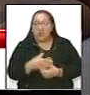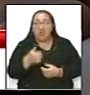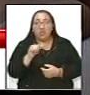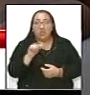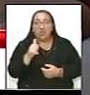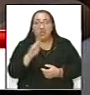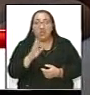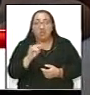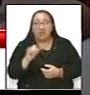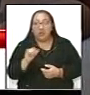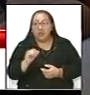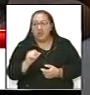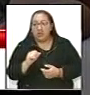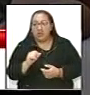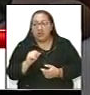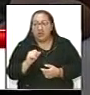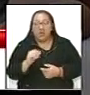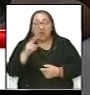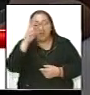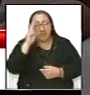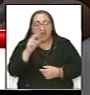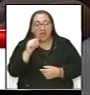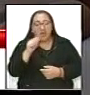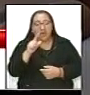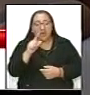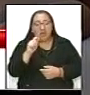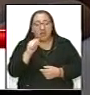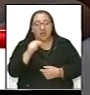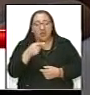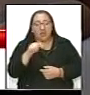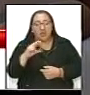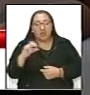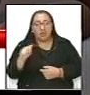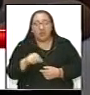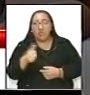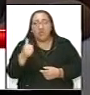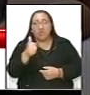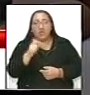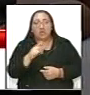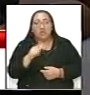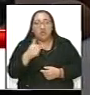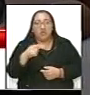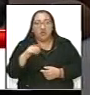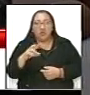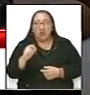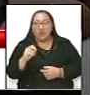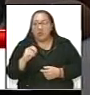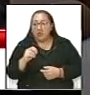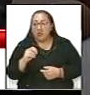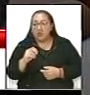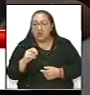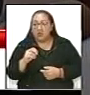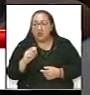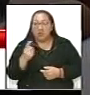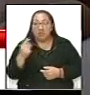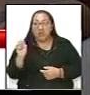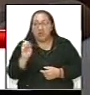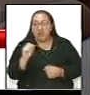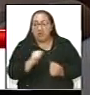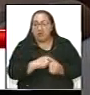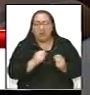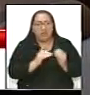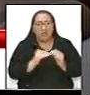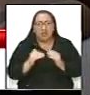la festividad Virgen de Altagracia, con similares características. En Azángaro, la fiesta de Machuniño, el 1 de enero, con